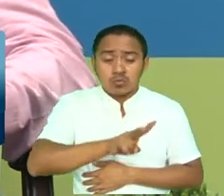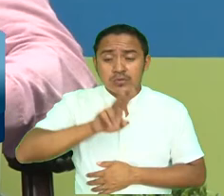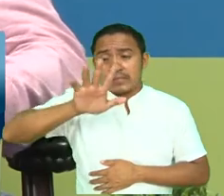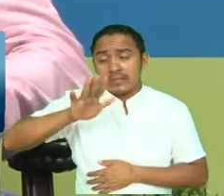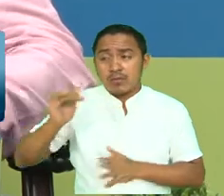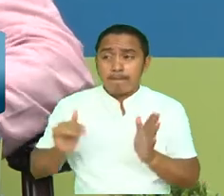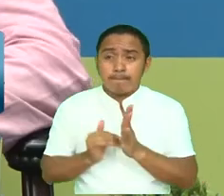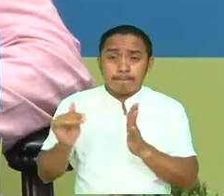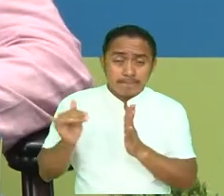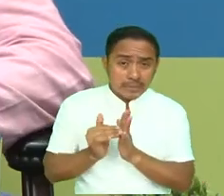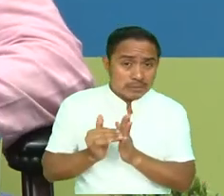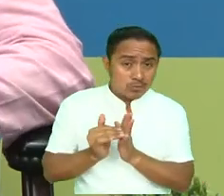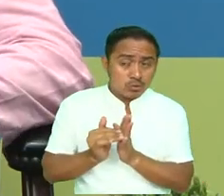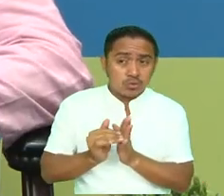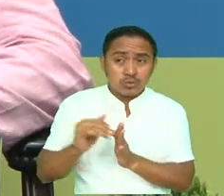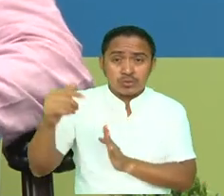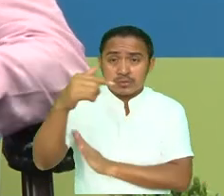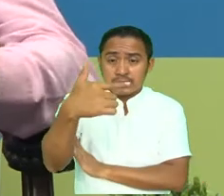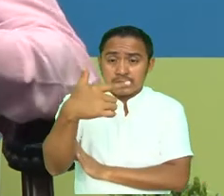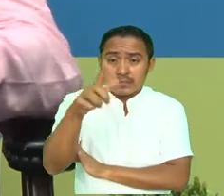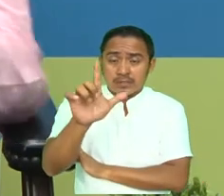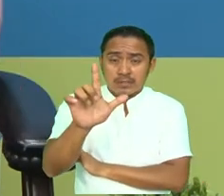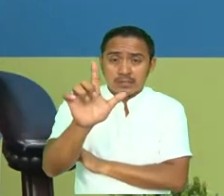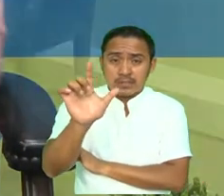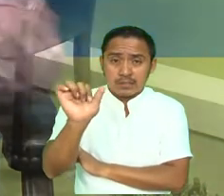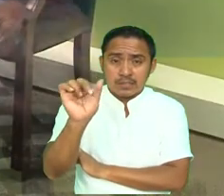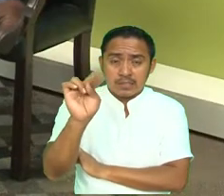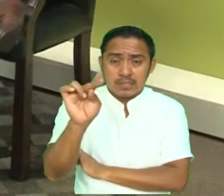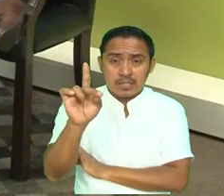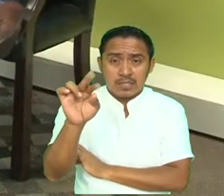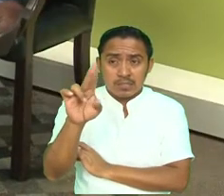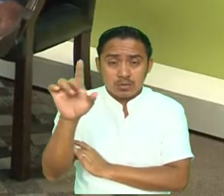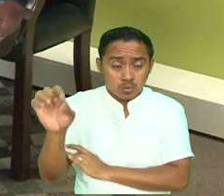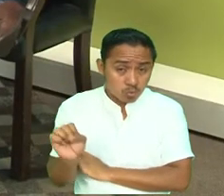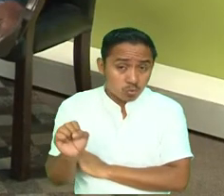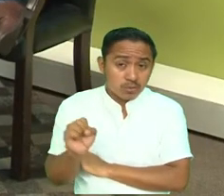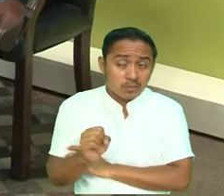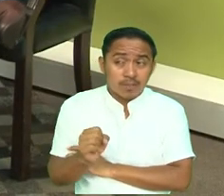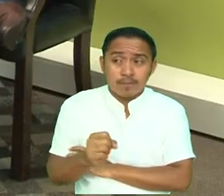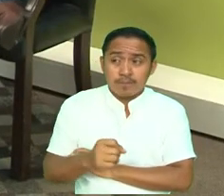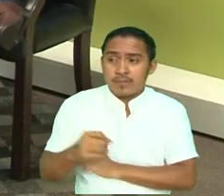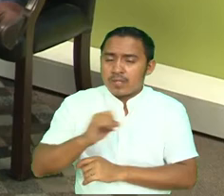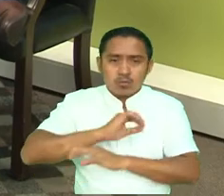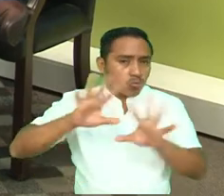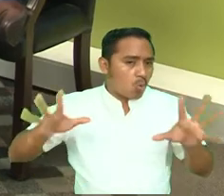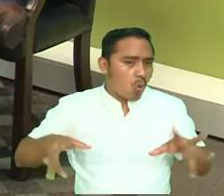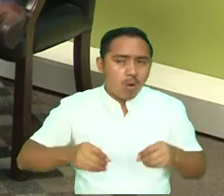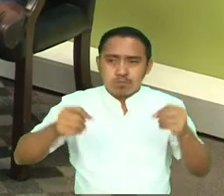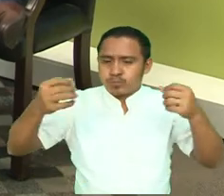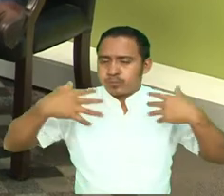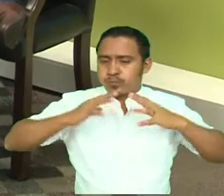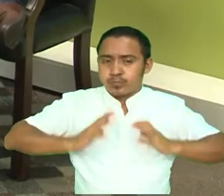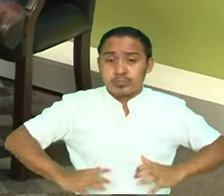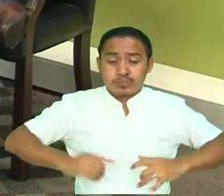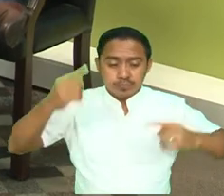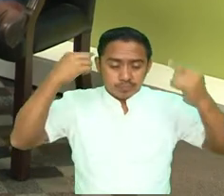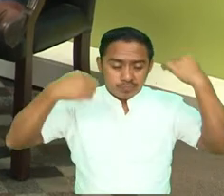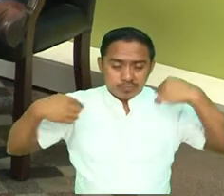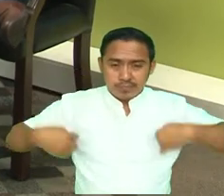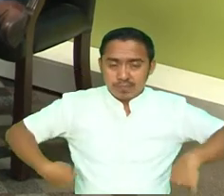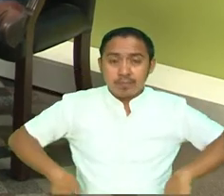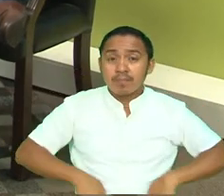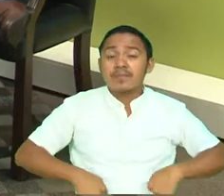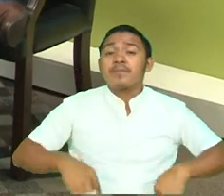que nos producen el sudor. ¿5 a 2? 2 a 5 millones de glándulas distribuidas en lo que es todo el cuerpo. Todo el cuerpo.